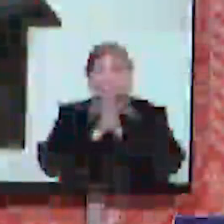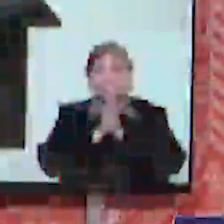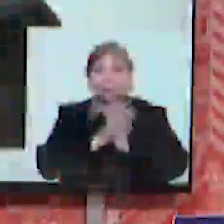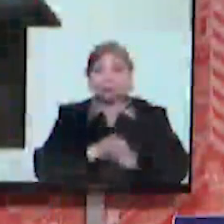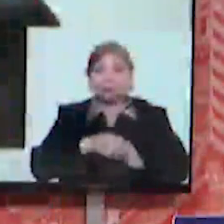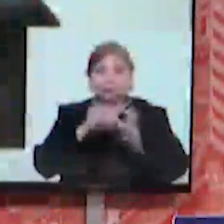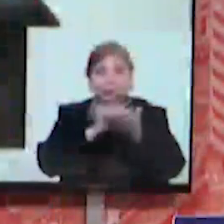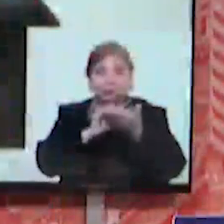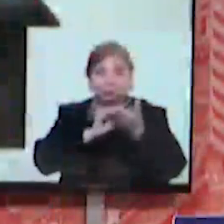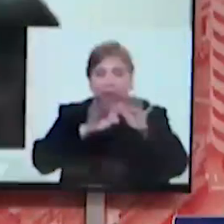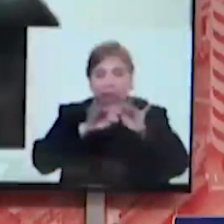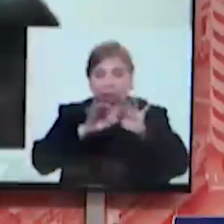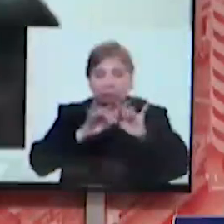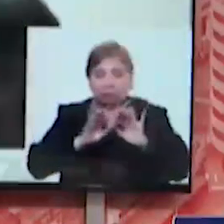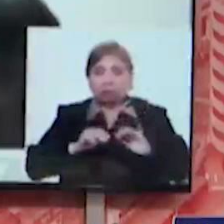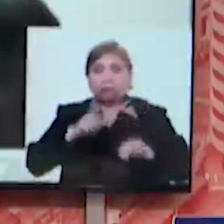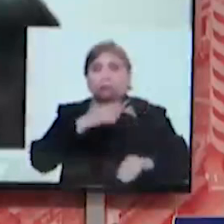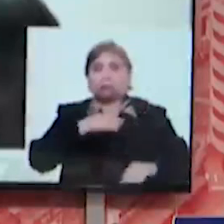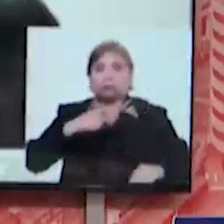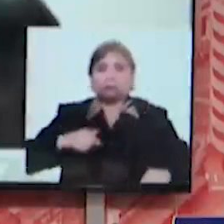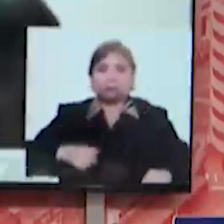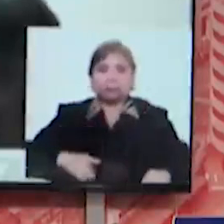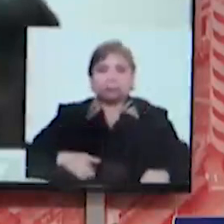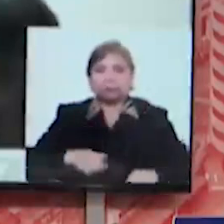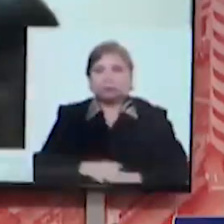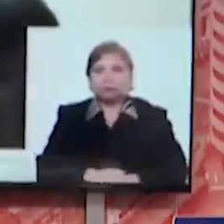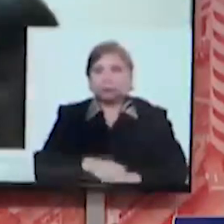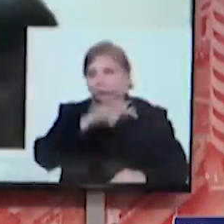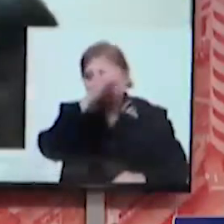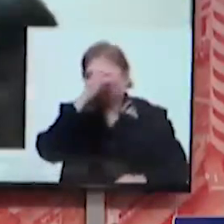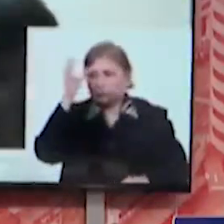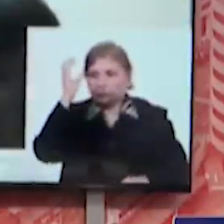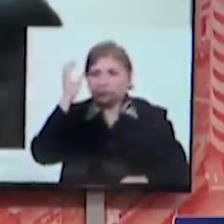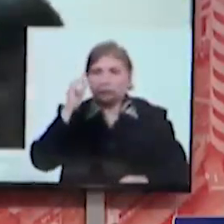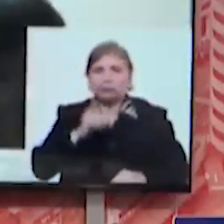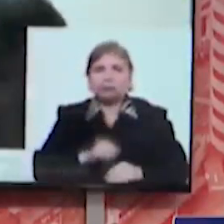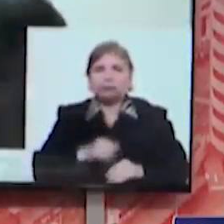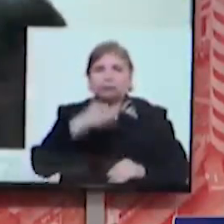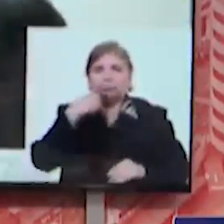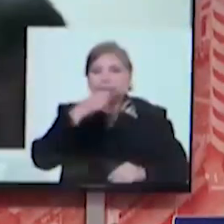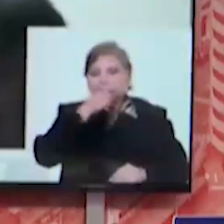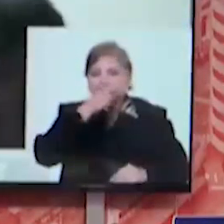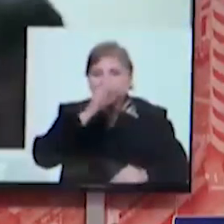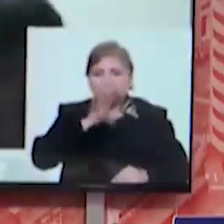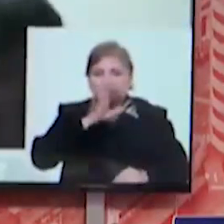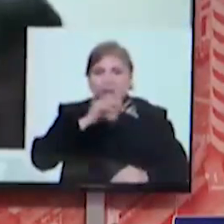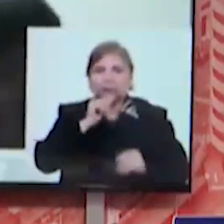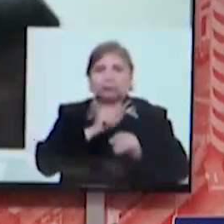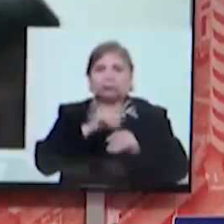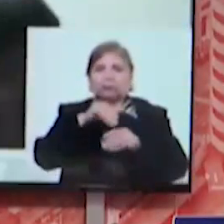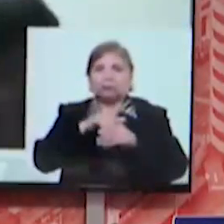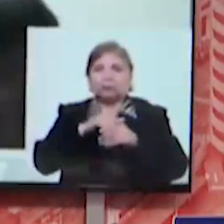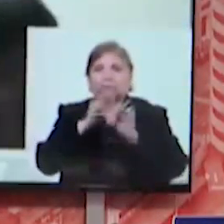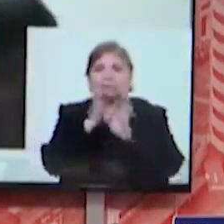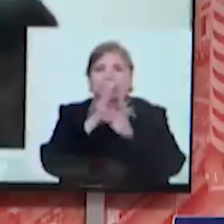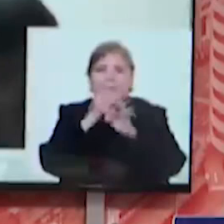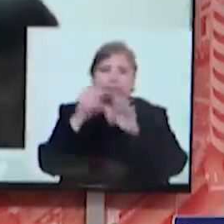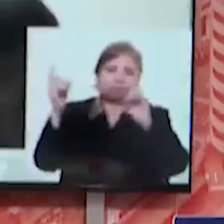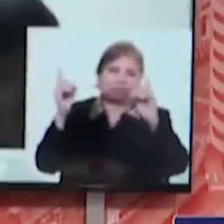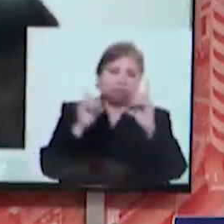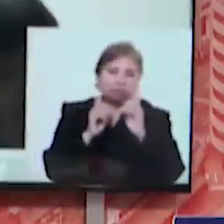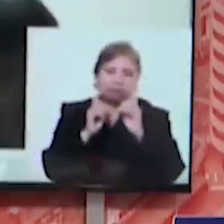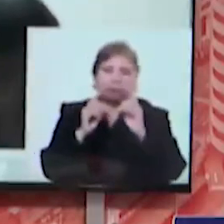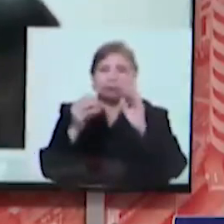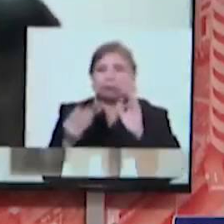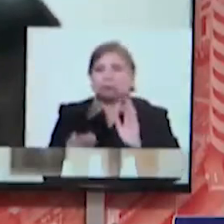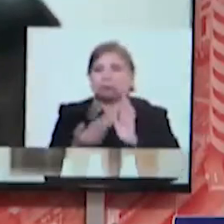Usted lo ha escuchado. Esto decía Eduardo Pachas ayer durante el desarrollo del Pleno, que es un derecho, él tiene que estar cara a cara ante